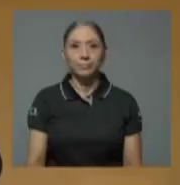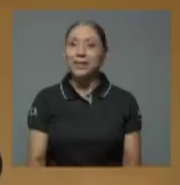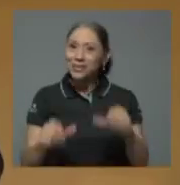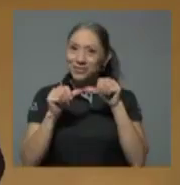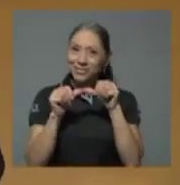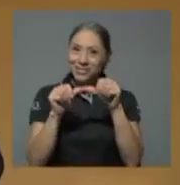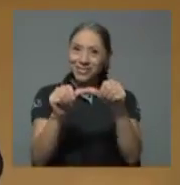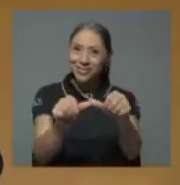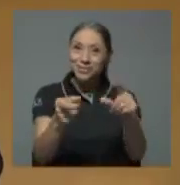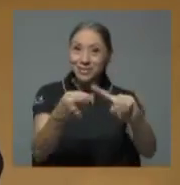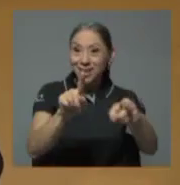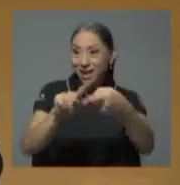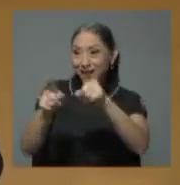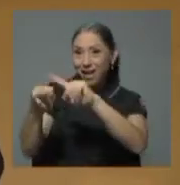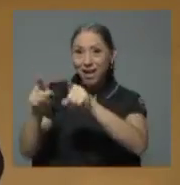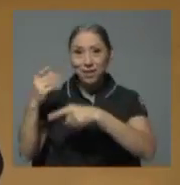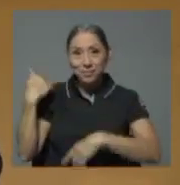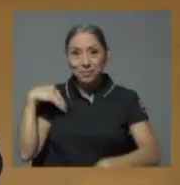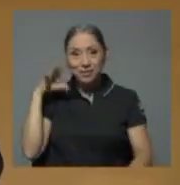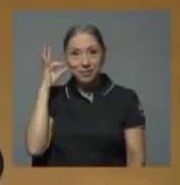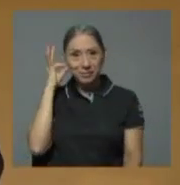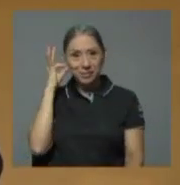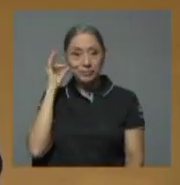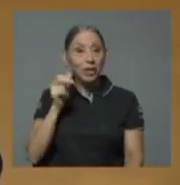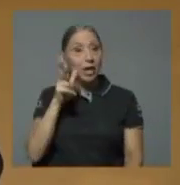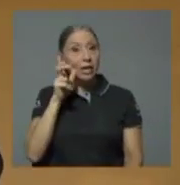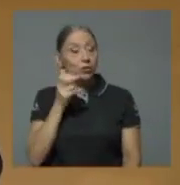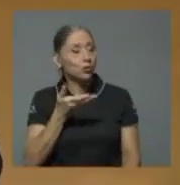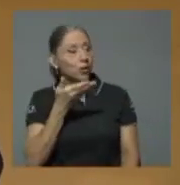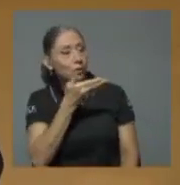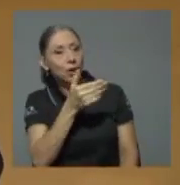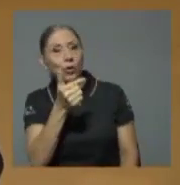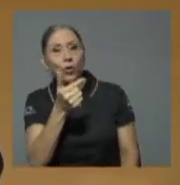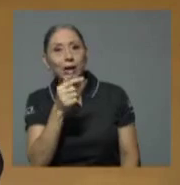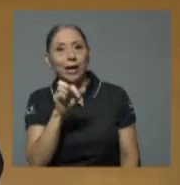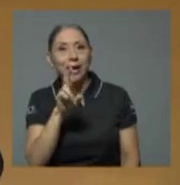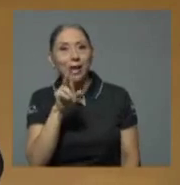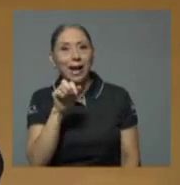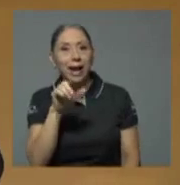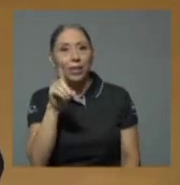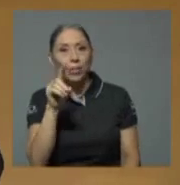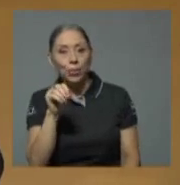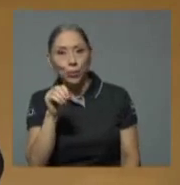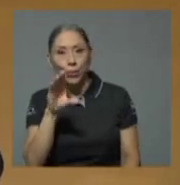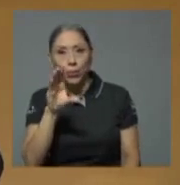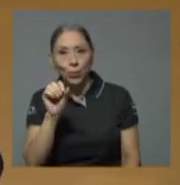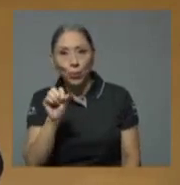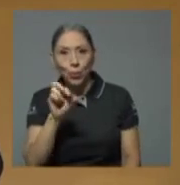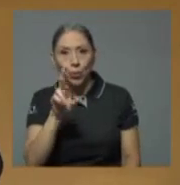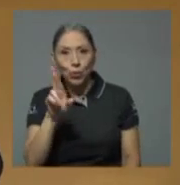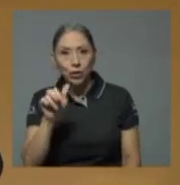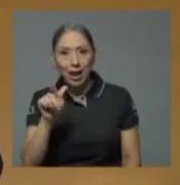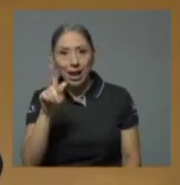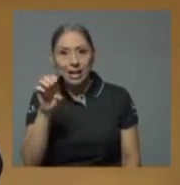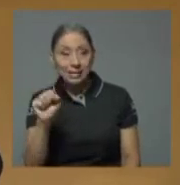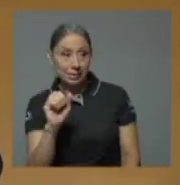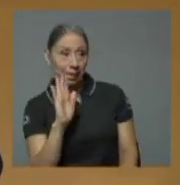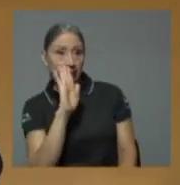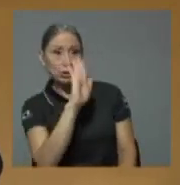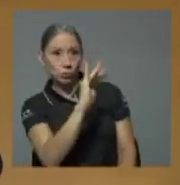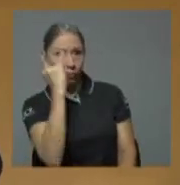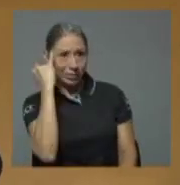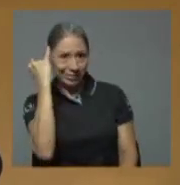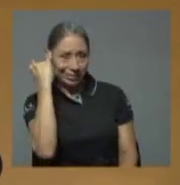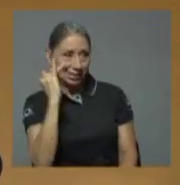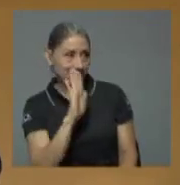Continuamos, amigas y amigos, escuchando a don Gerardo Corrales y las ideas que él tiene y los